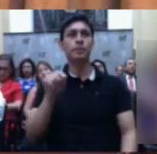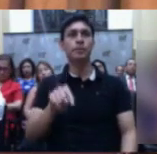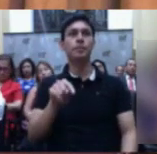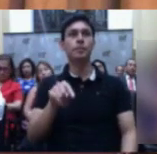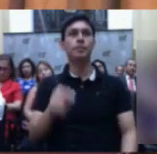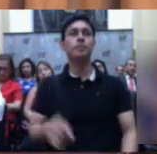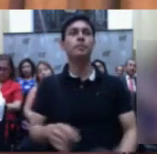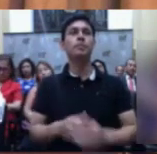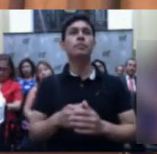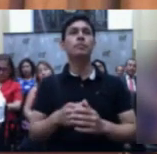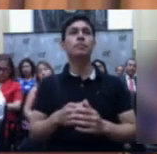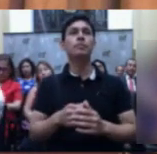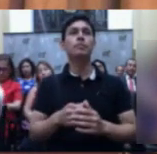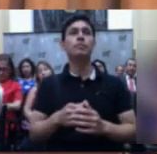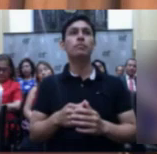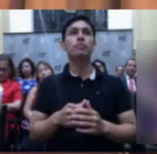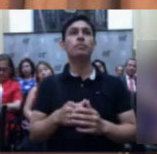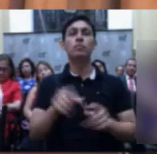espacio de